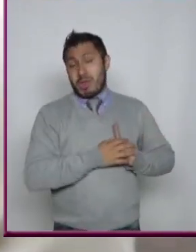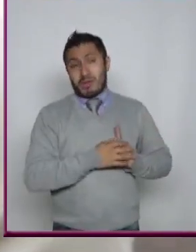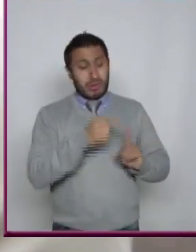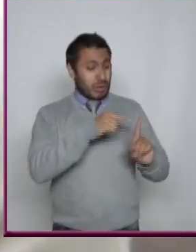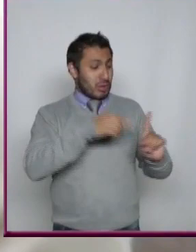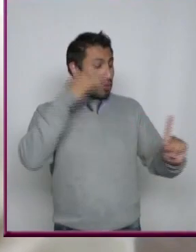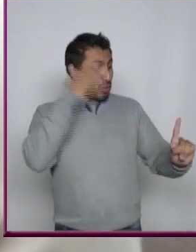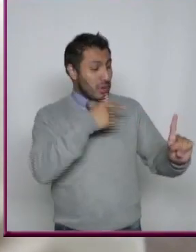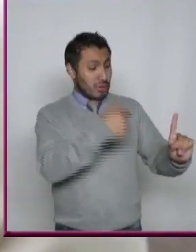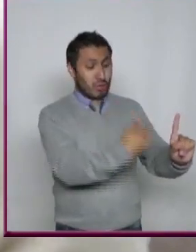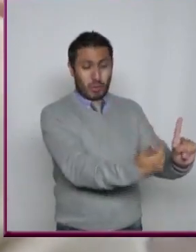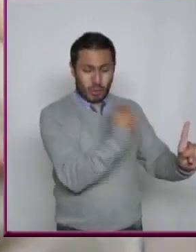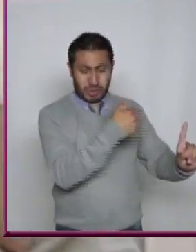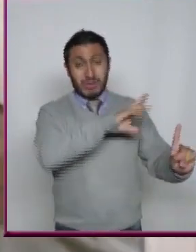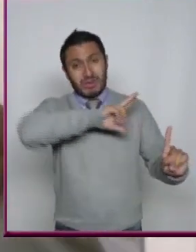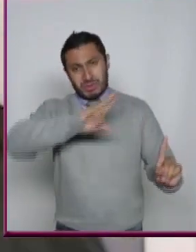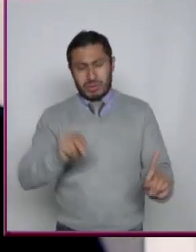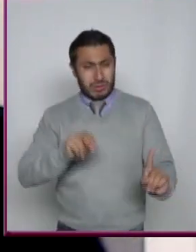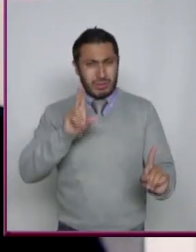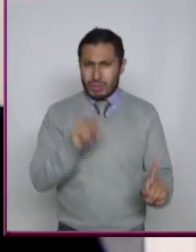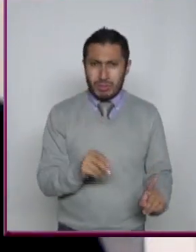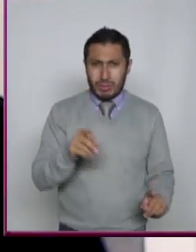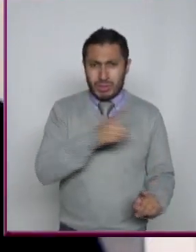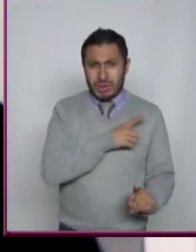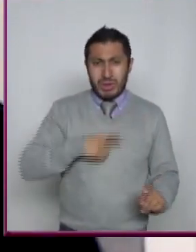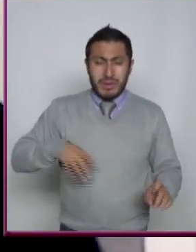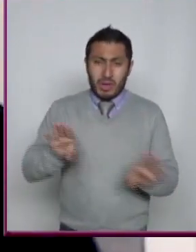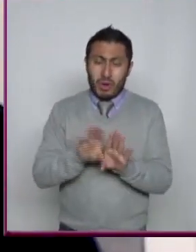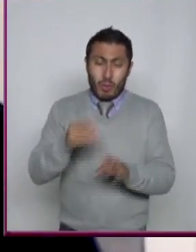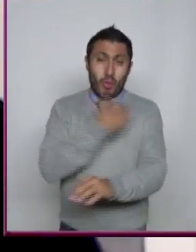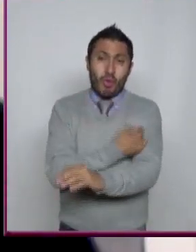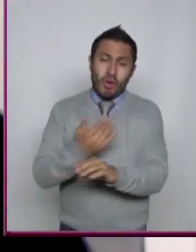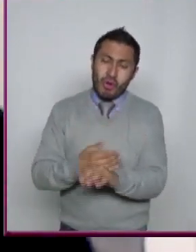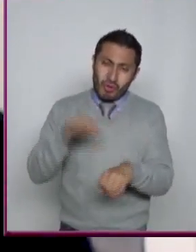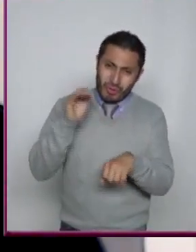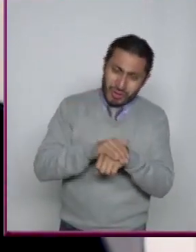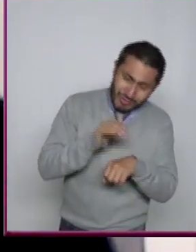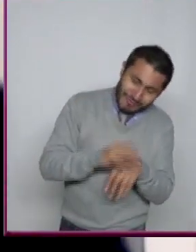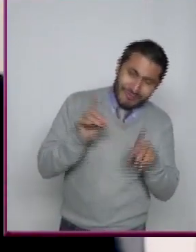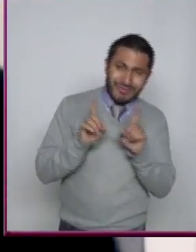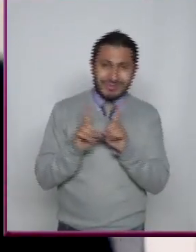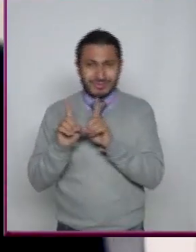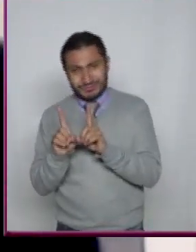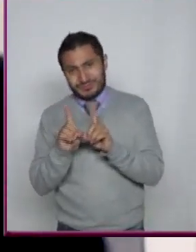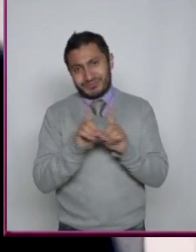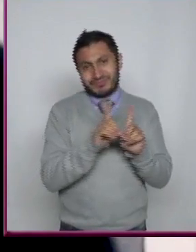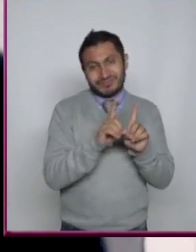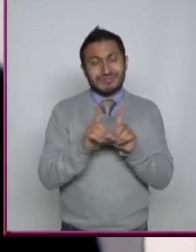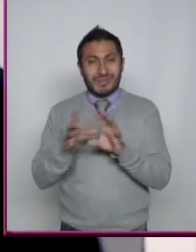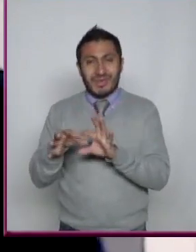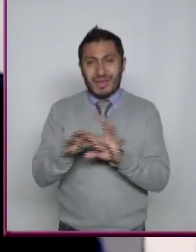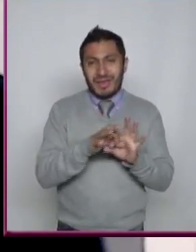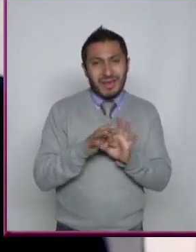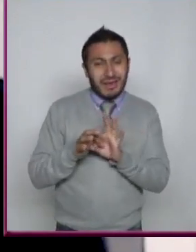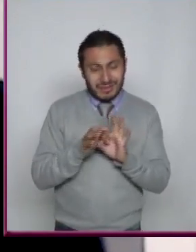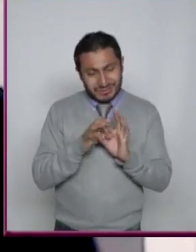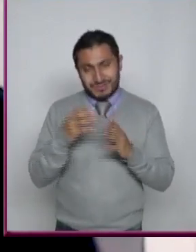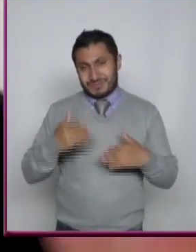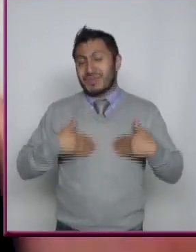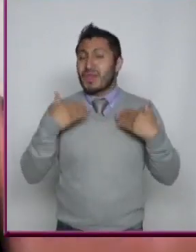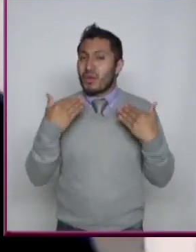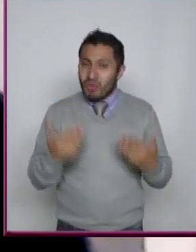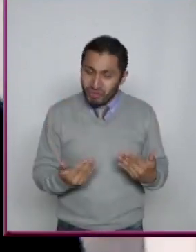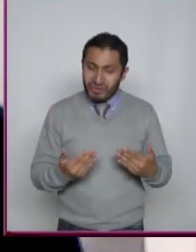no, la pareja debería de ser más bien una compañera, una persona que acompaña, una persona que camina junto a